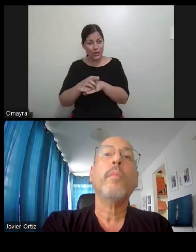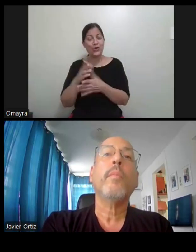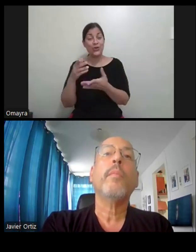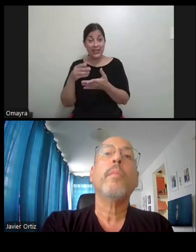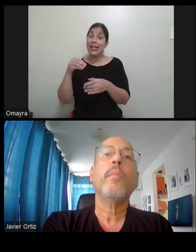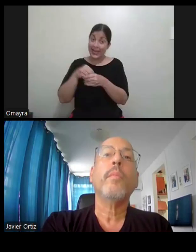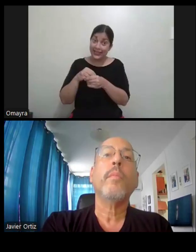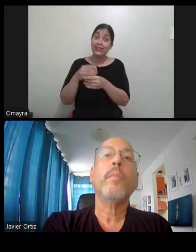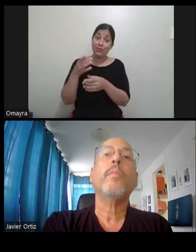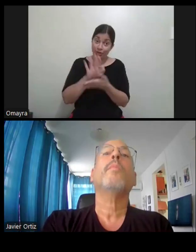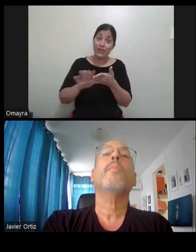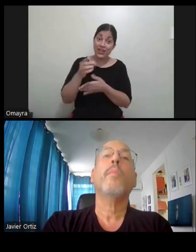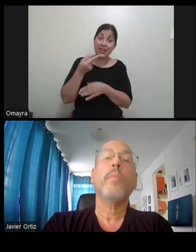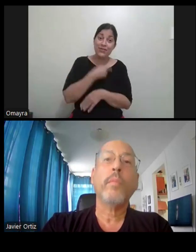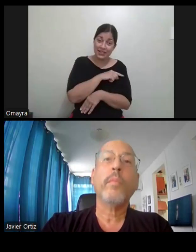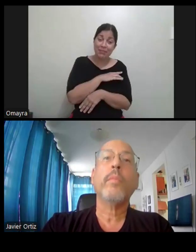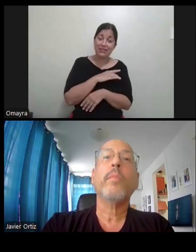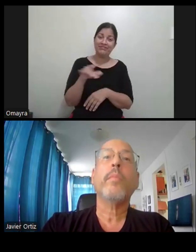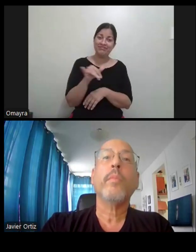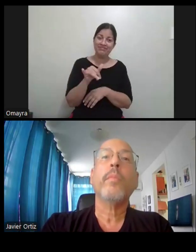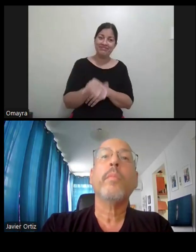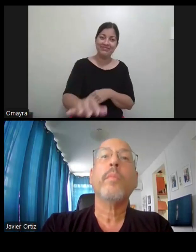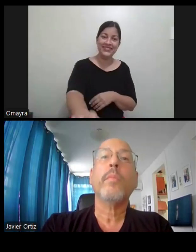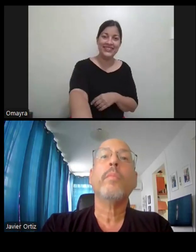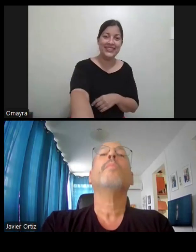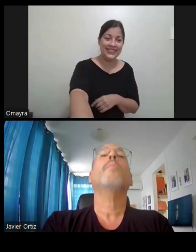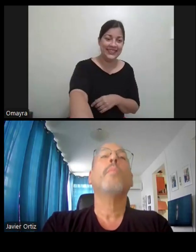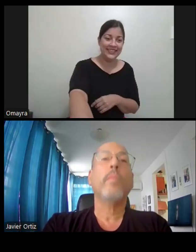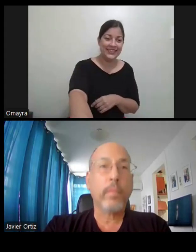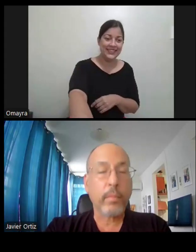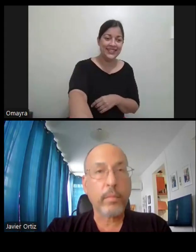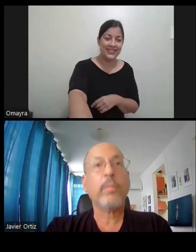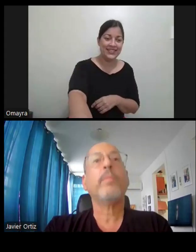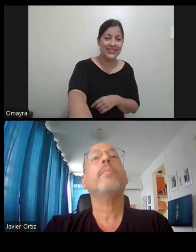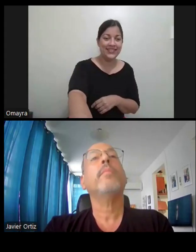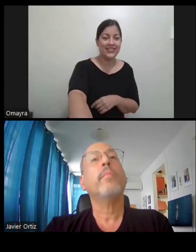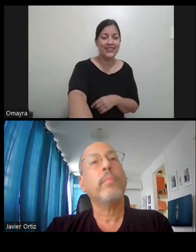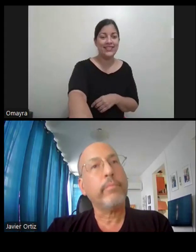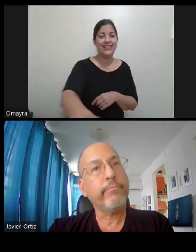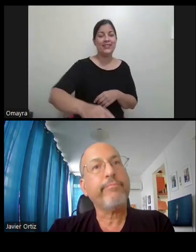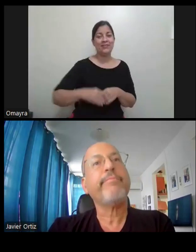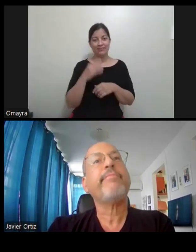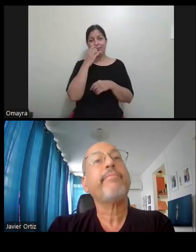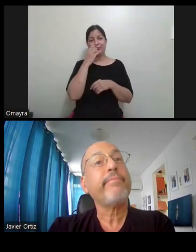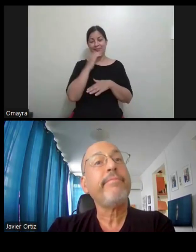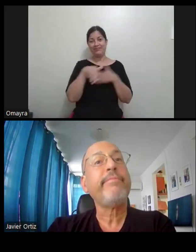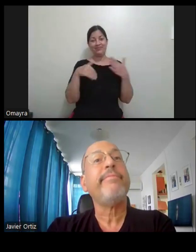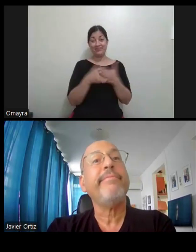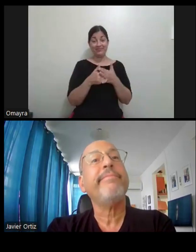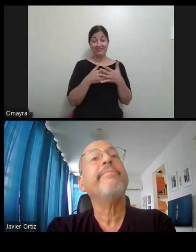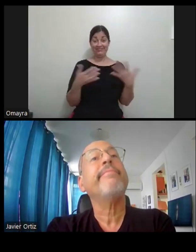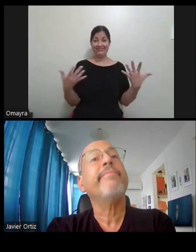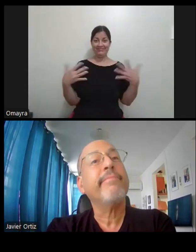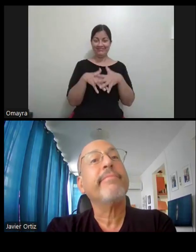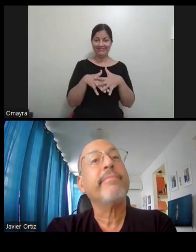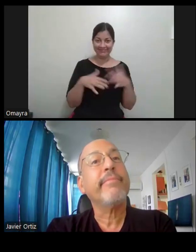Puerto Rico en el Colegio San Gabriel también. Es correcto. Bueno. Es correcto. Y viste como todo se junta. Sí,